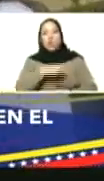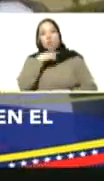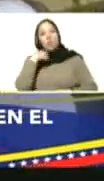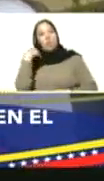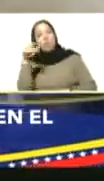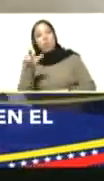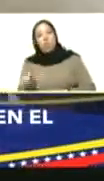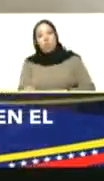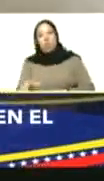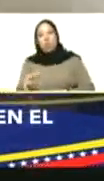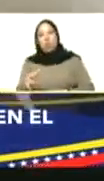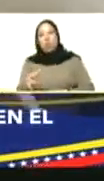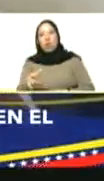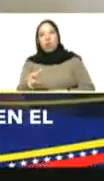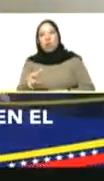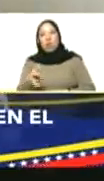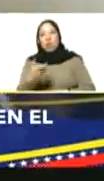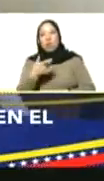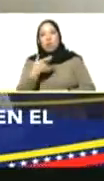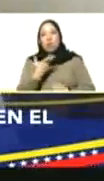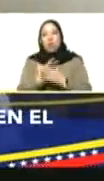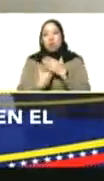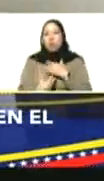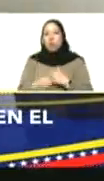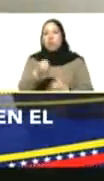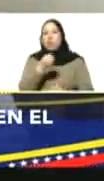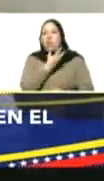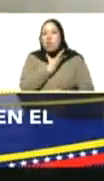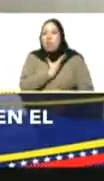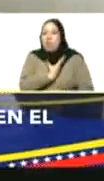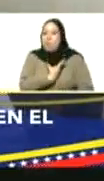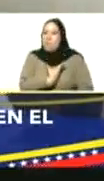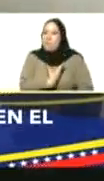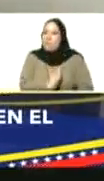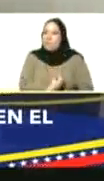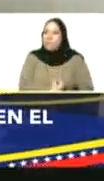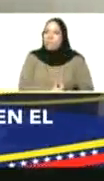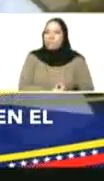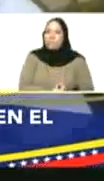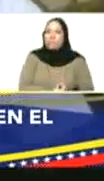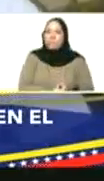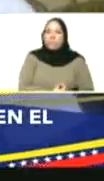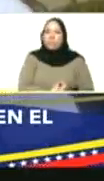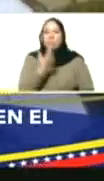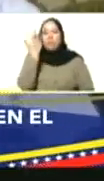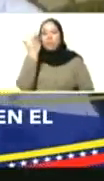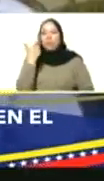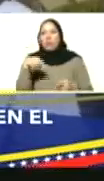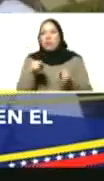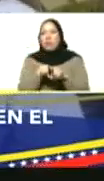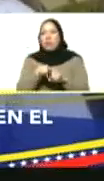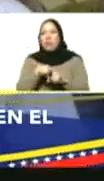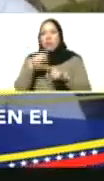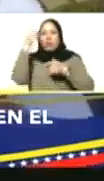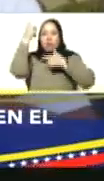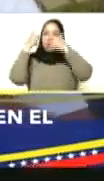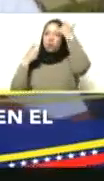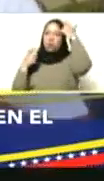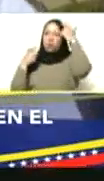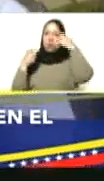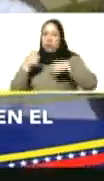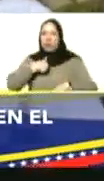partida para ella fue demasiado devastador en la enfermedad, y ella dijo: se murió el presidente, se murió